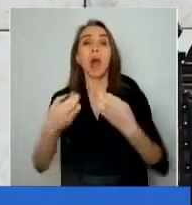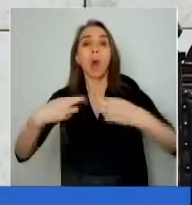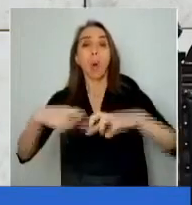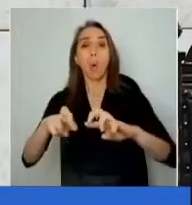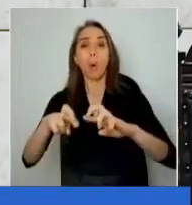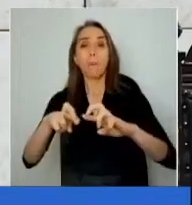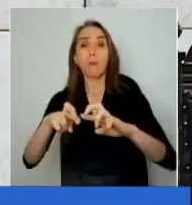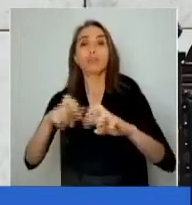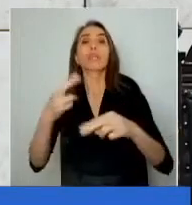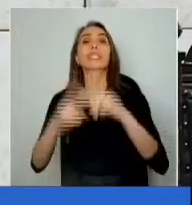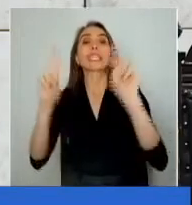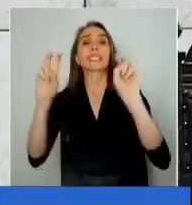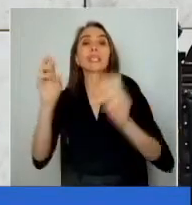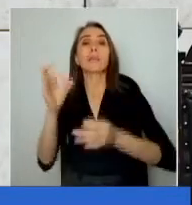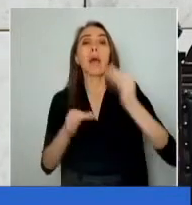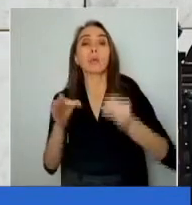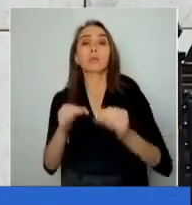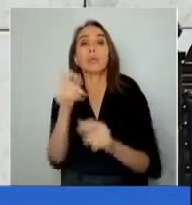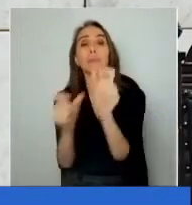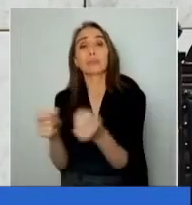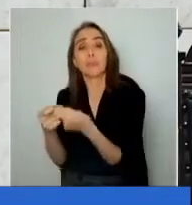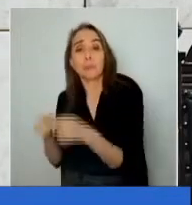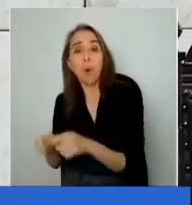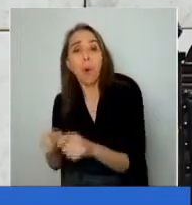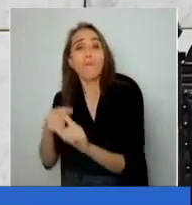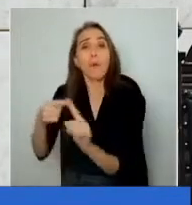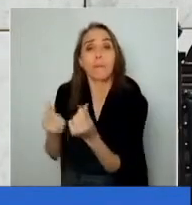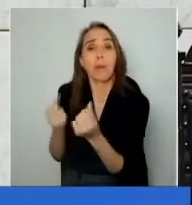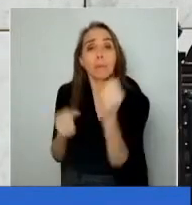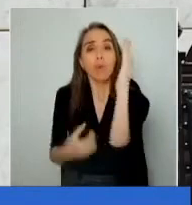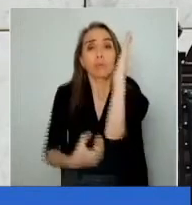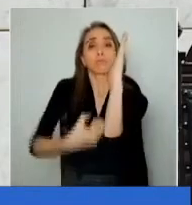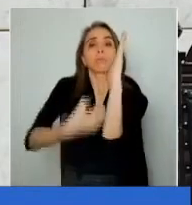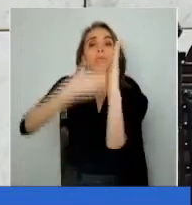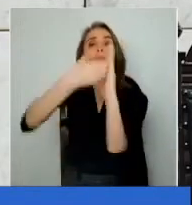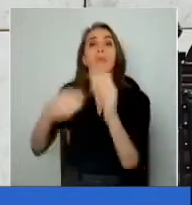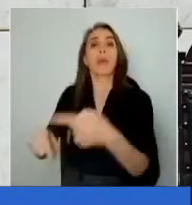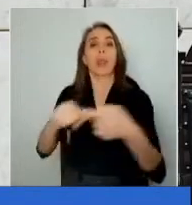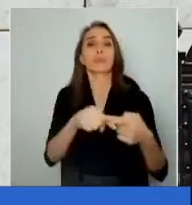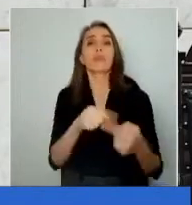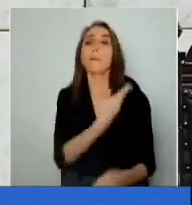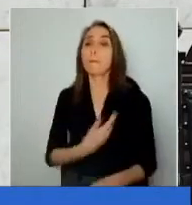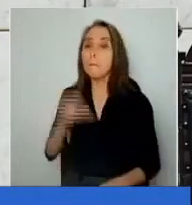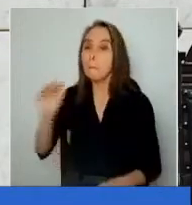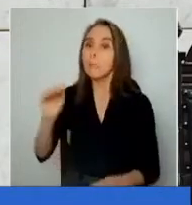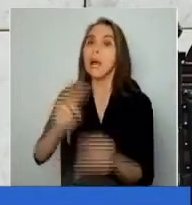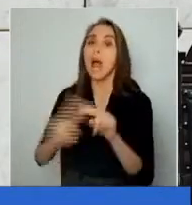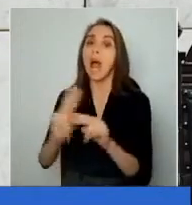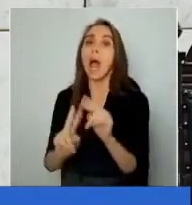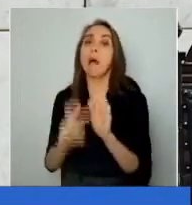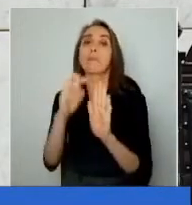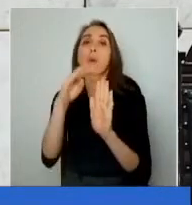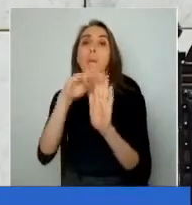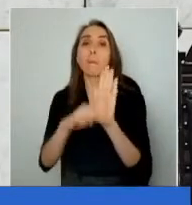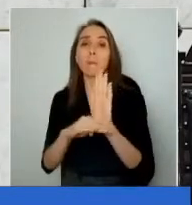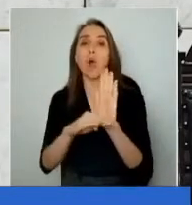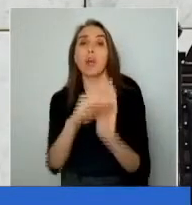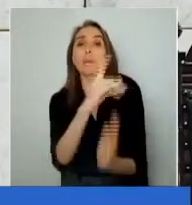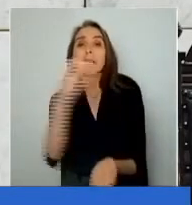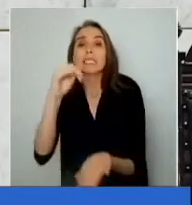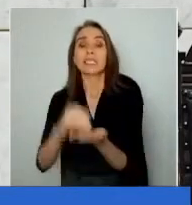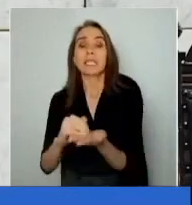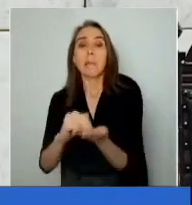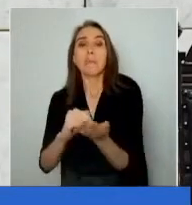y ascenso social presidente pongamos en marcha un programa de cien mil programadores para